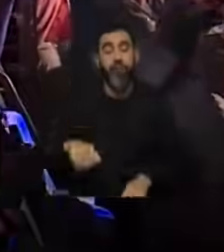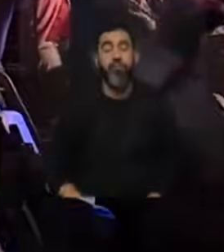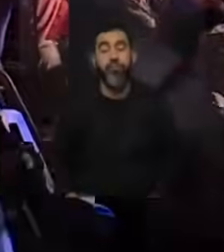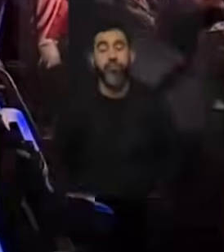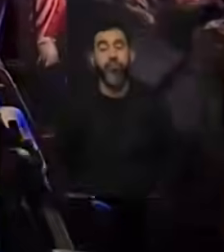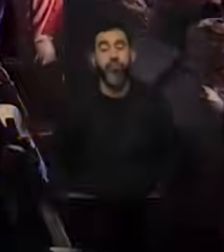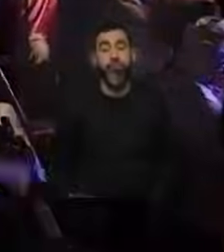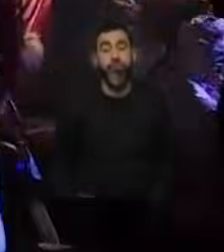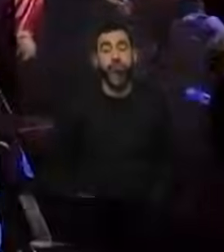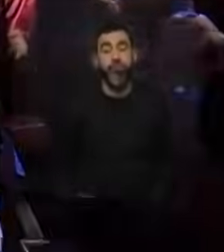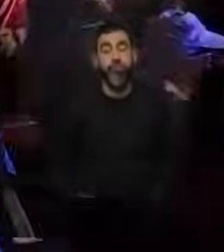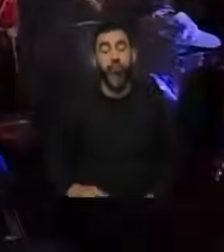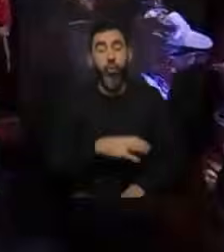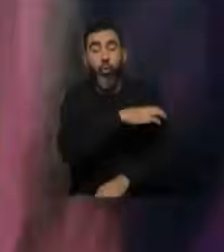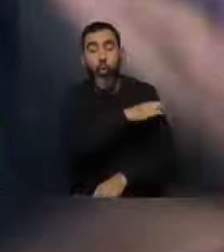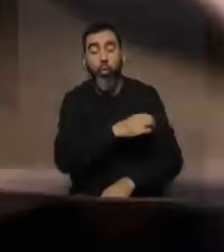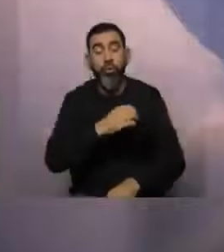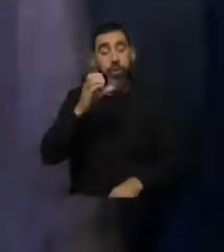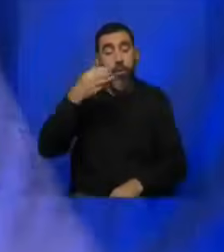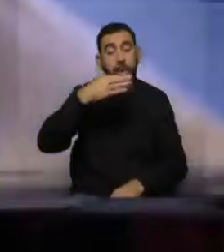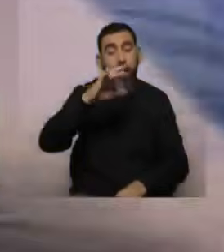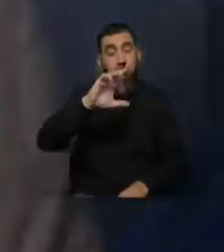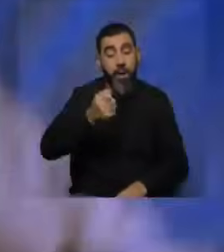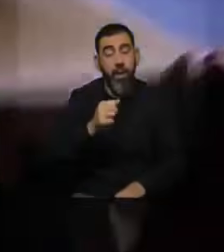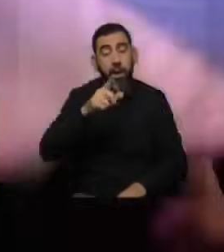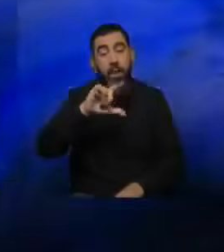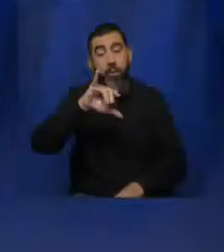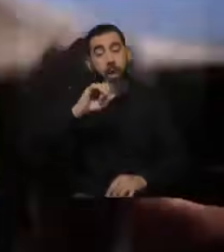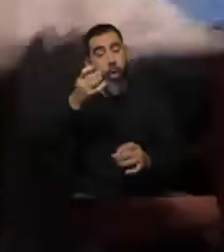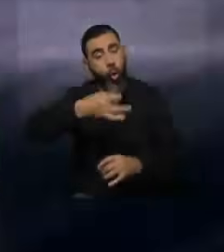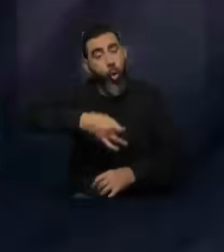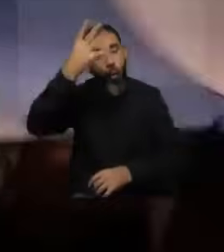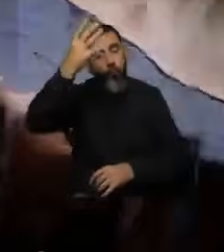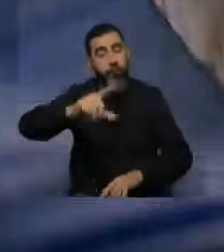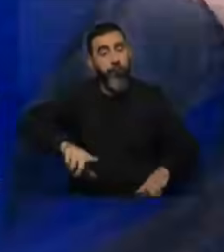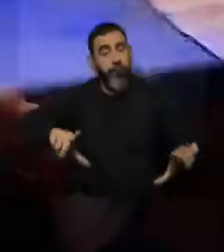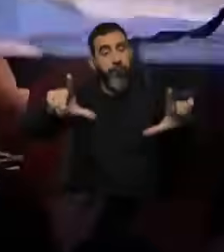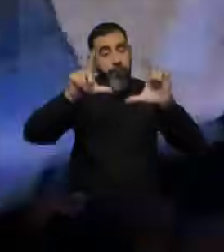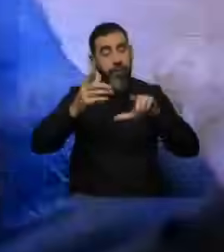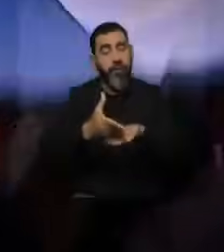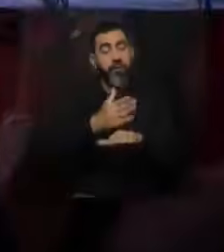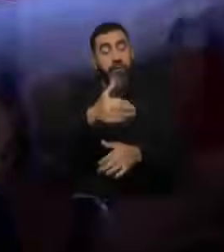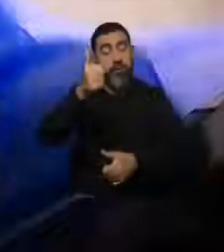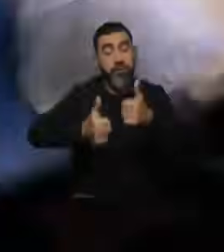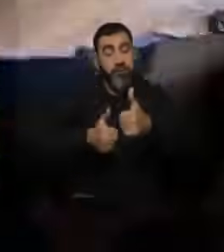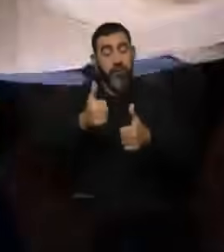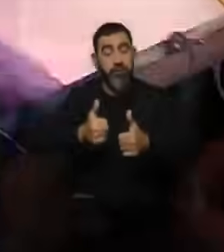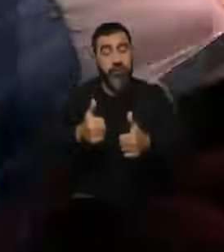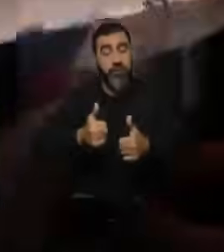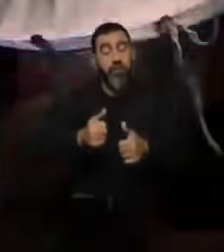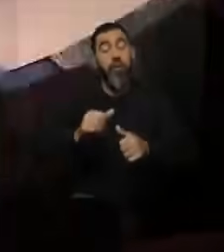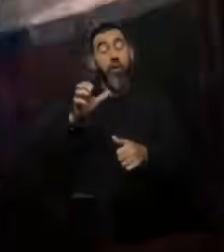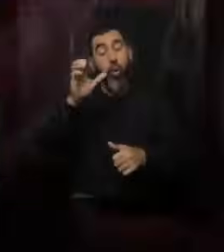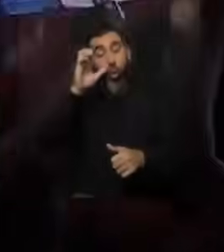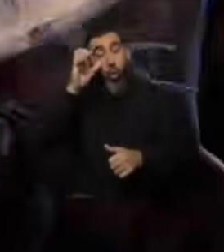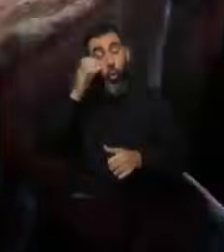oposición recordemos que yamandú ors Mario Vergara Andrés Lima ya oficializaron su intención de competir por la presidencia al tiempo que la